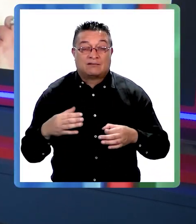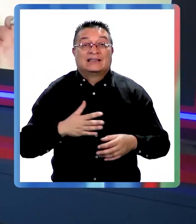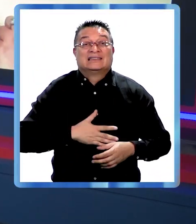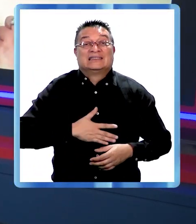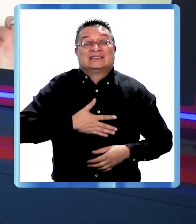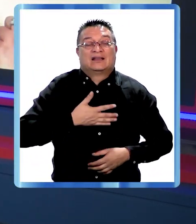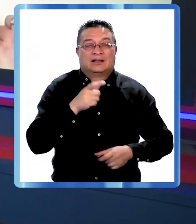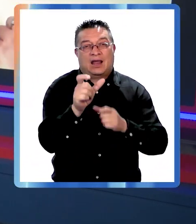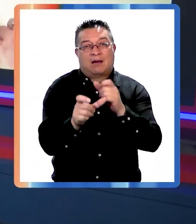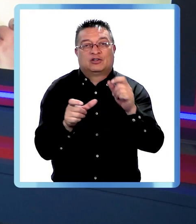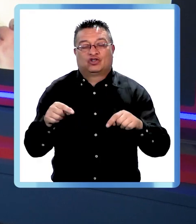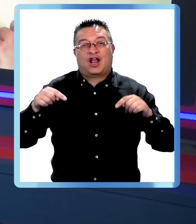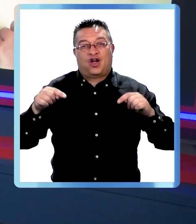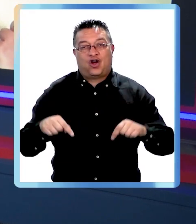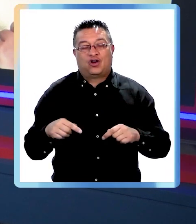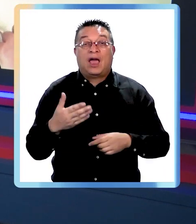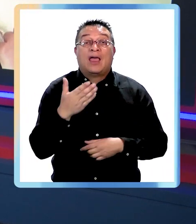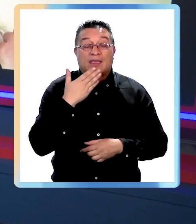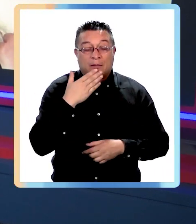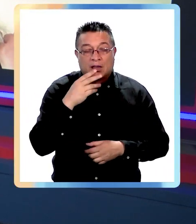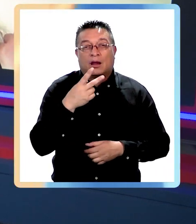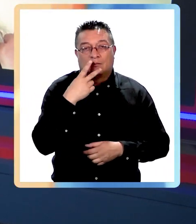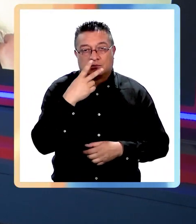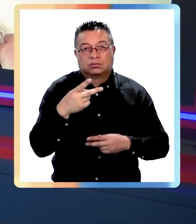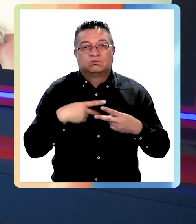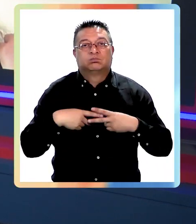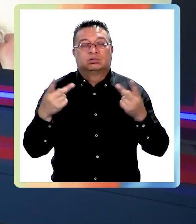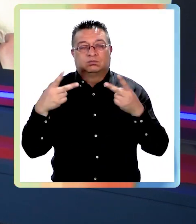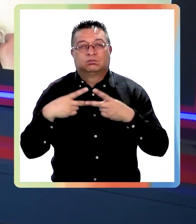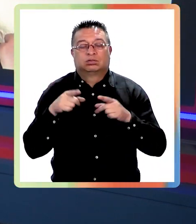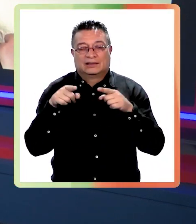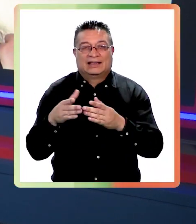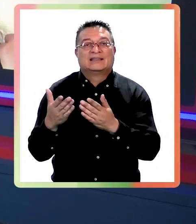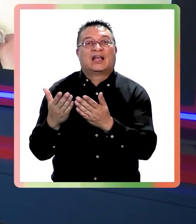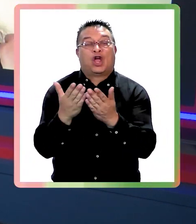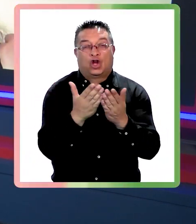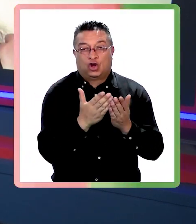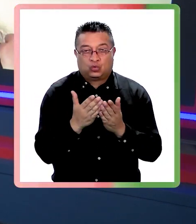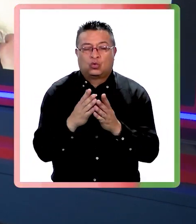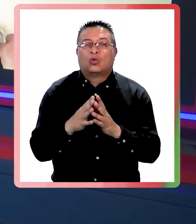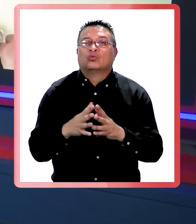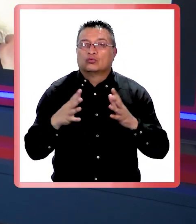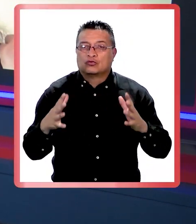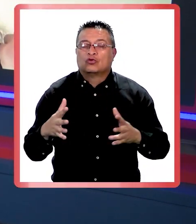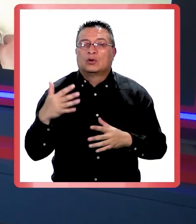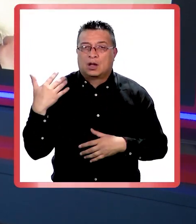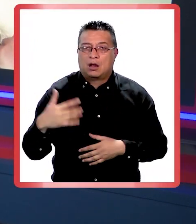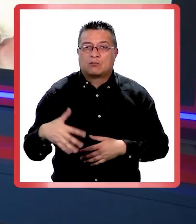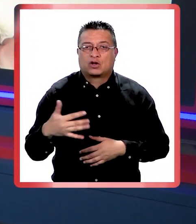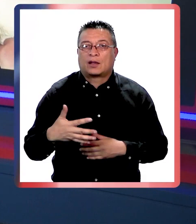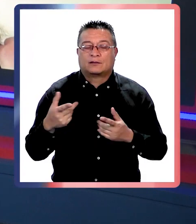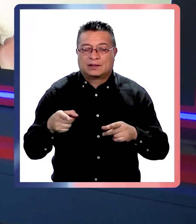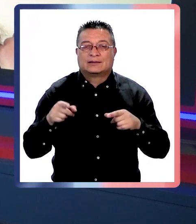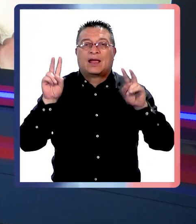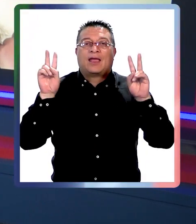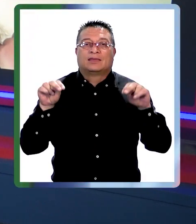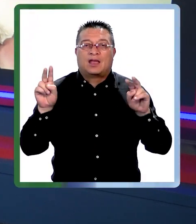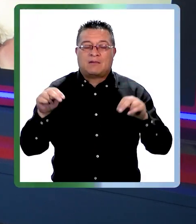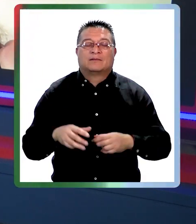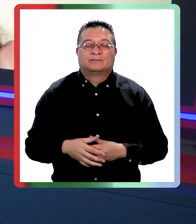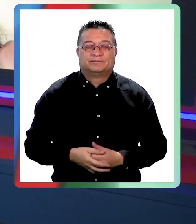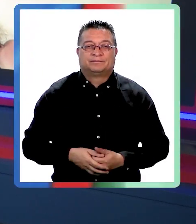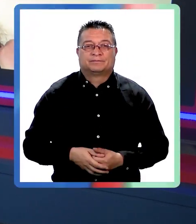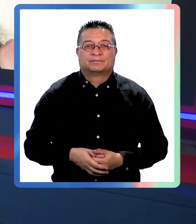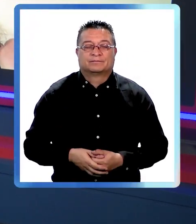inseguridad que siente la ciudadanía hoy y también para visibilizar este tipo de estudios que son tan importantes para esta